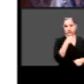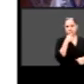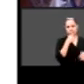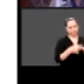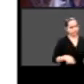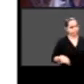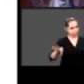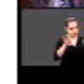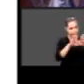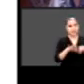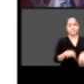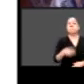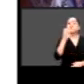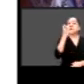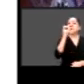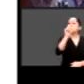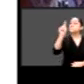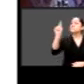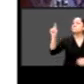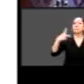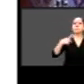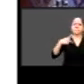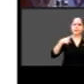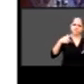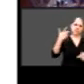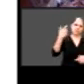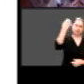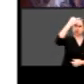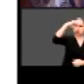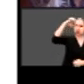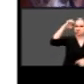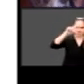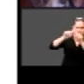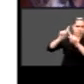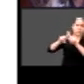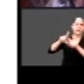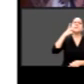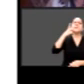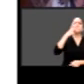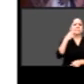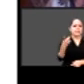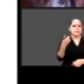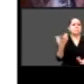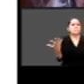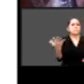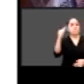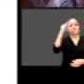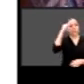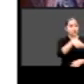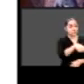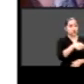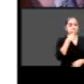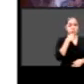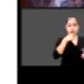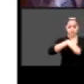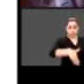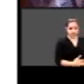pueden educar las emociones no son una cosa con la que nacemos de manera innata